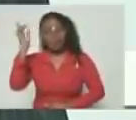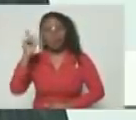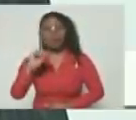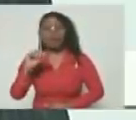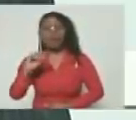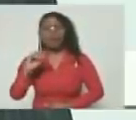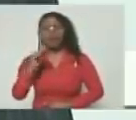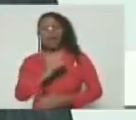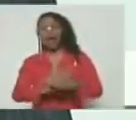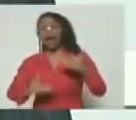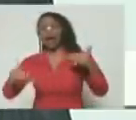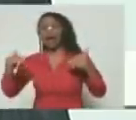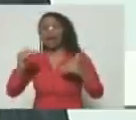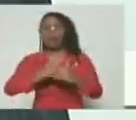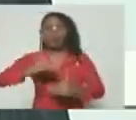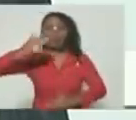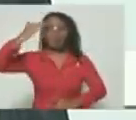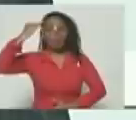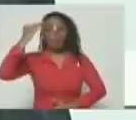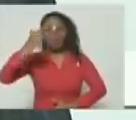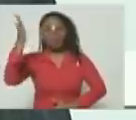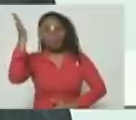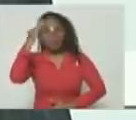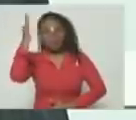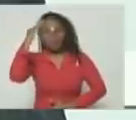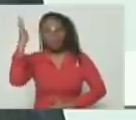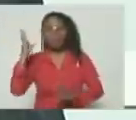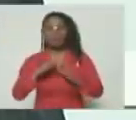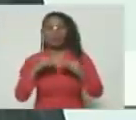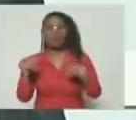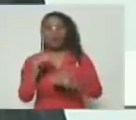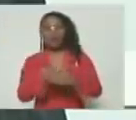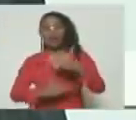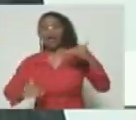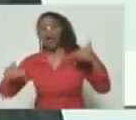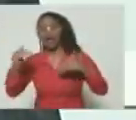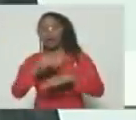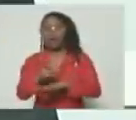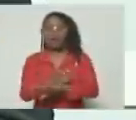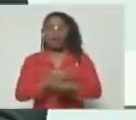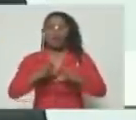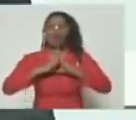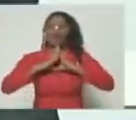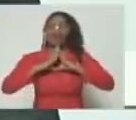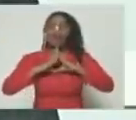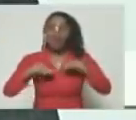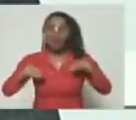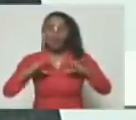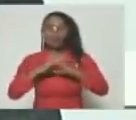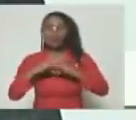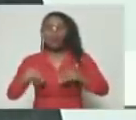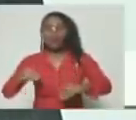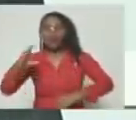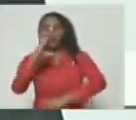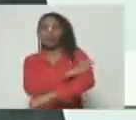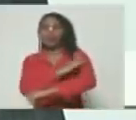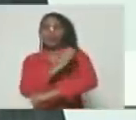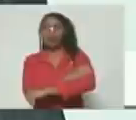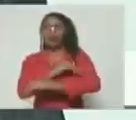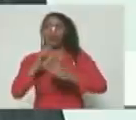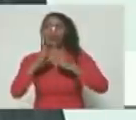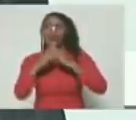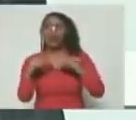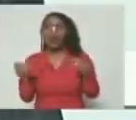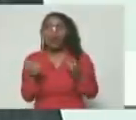mando militar, lo sabe el alto gobierno, y lo sabemos todos en la oposición y lo saben todos